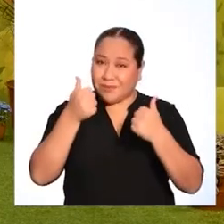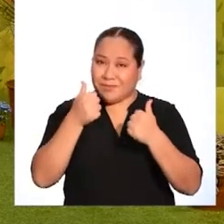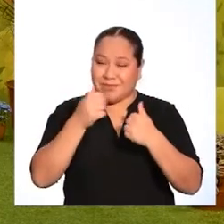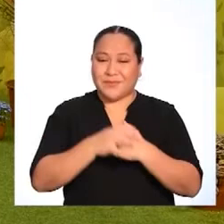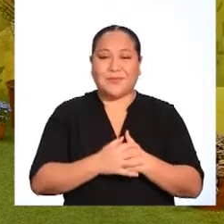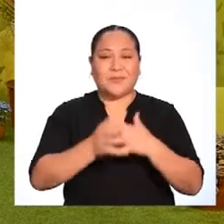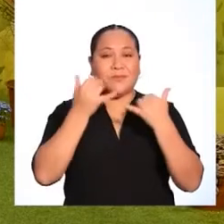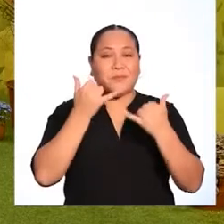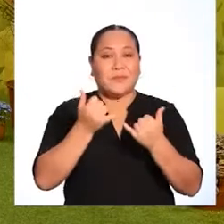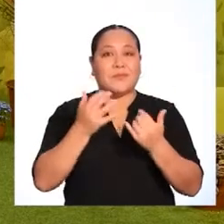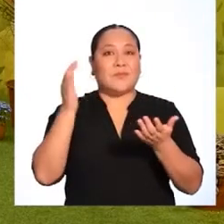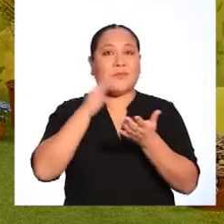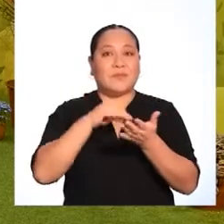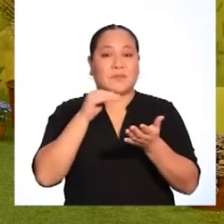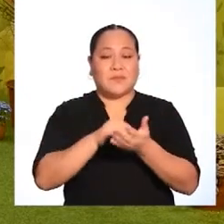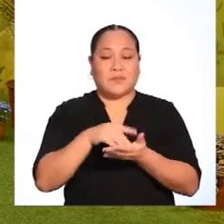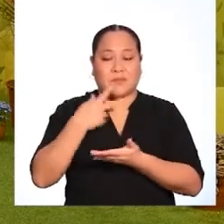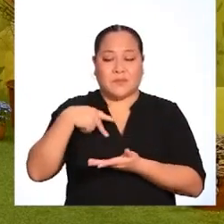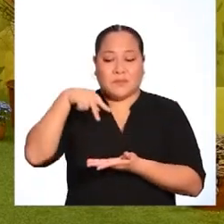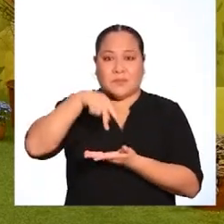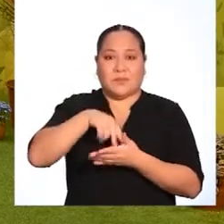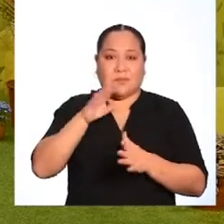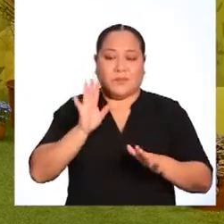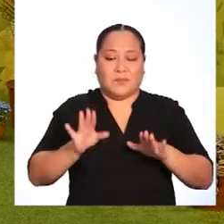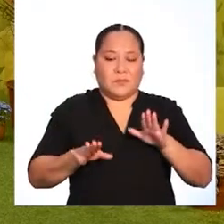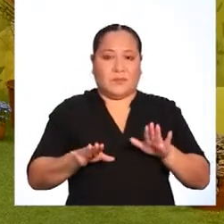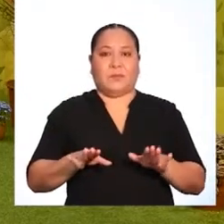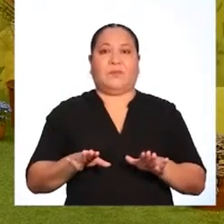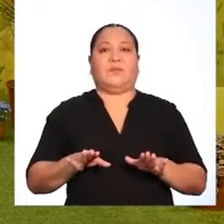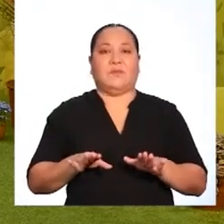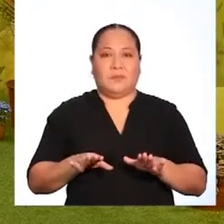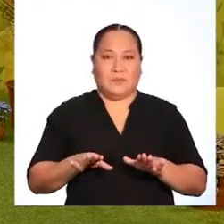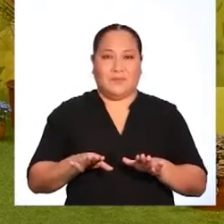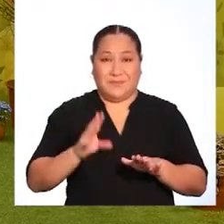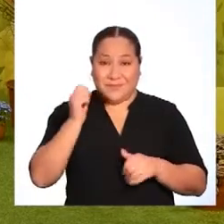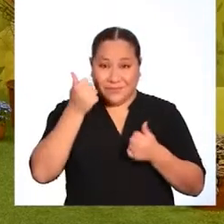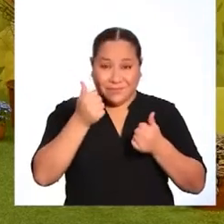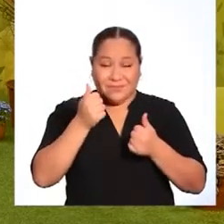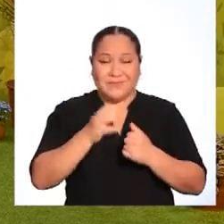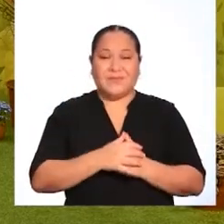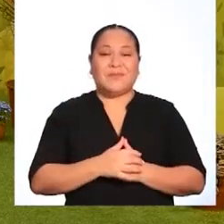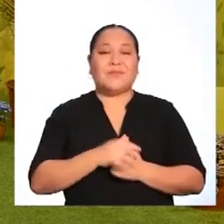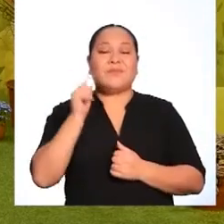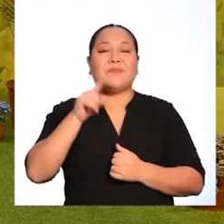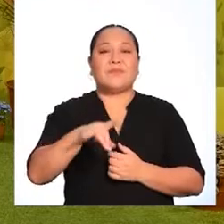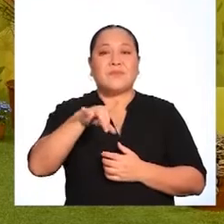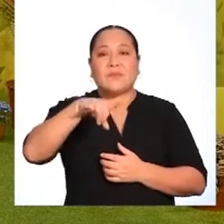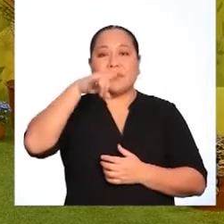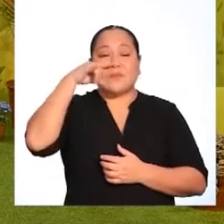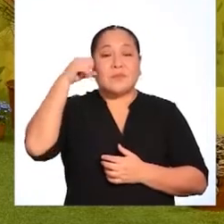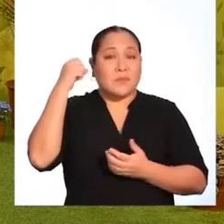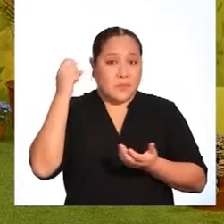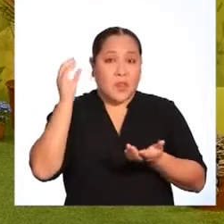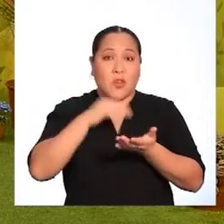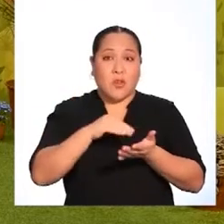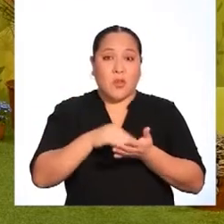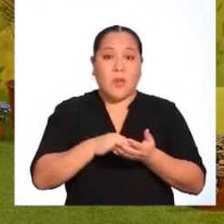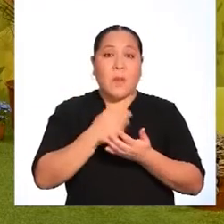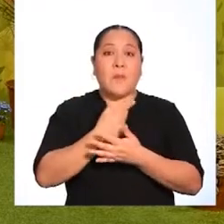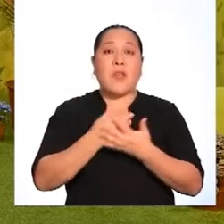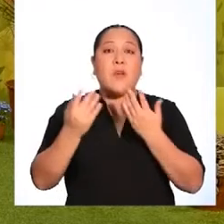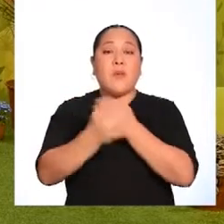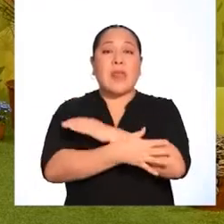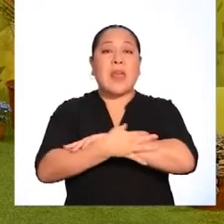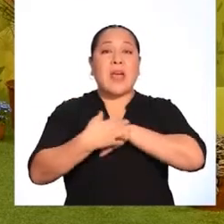eso es ahora volvemos a nuestra posición inicial y vamos a inhalar profundamente